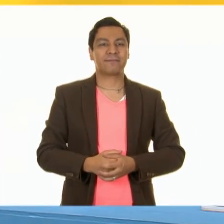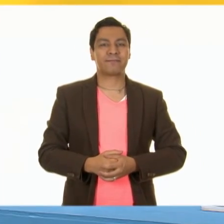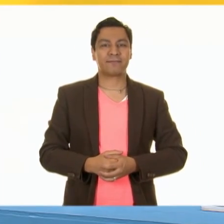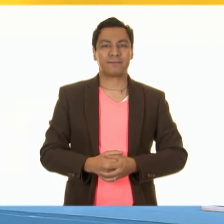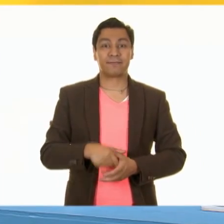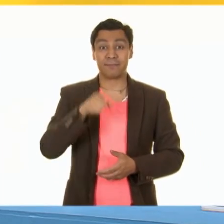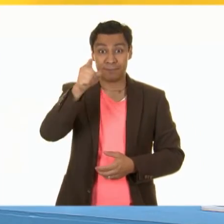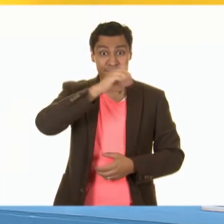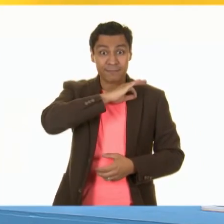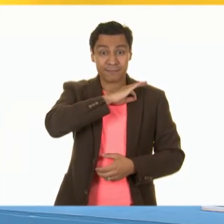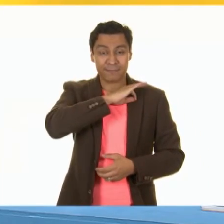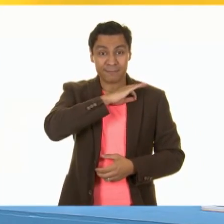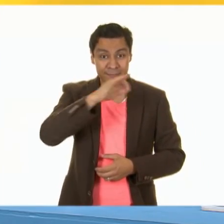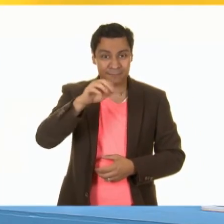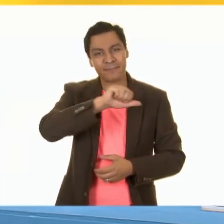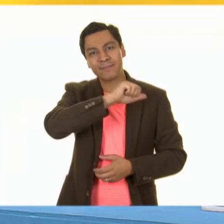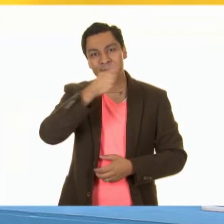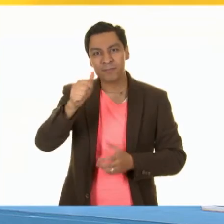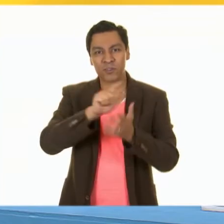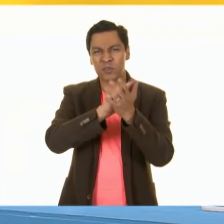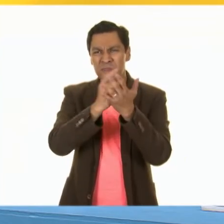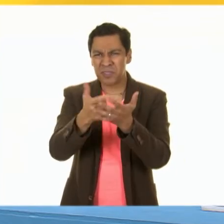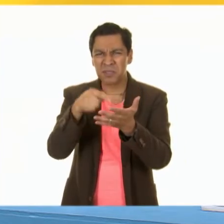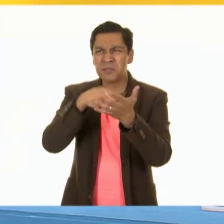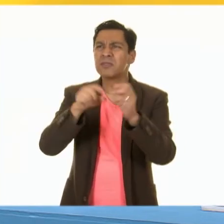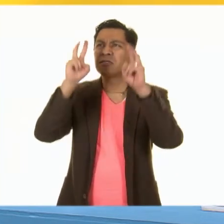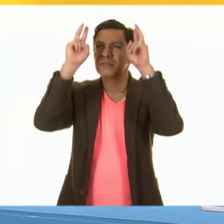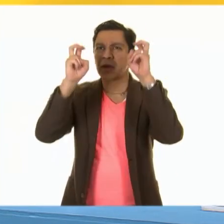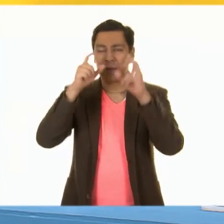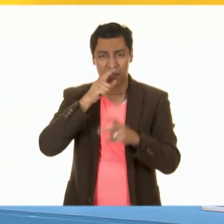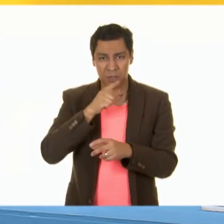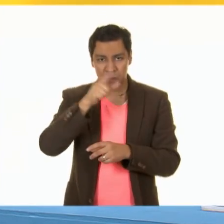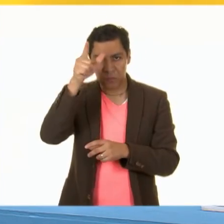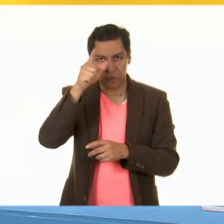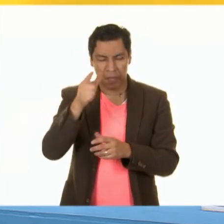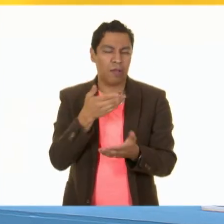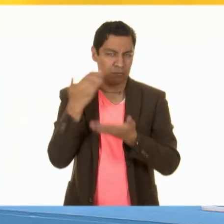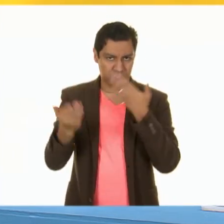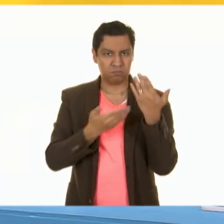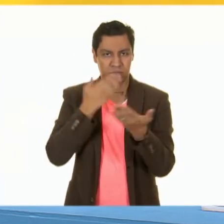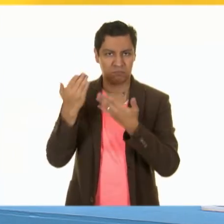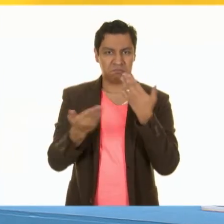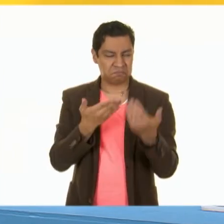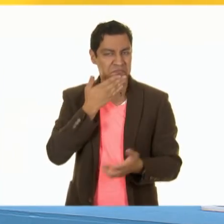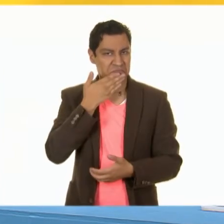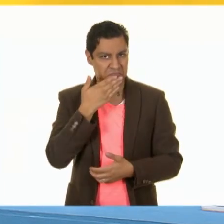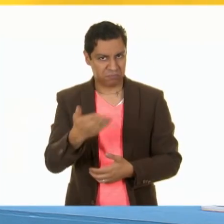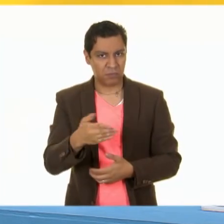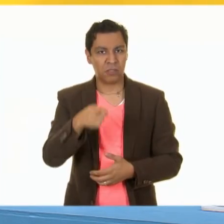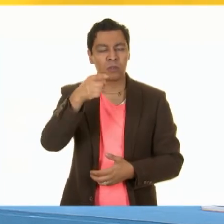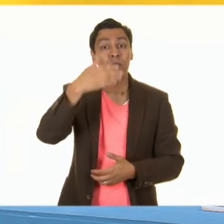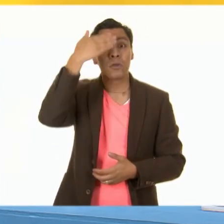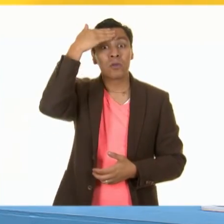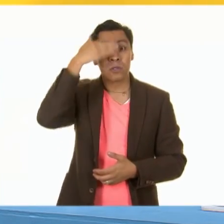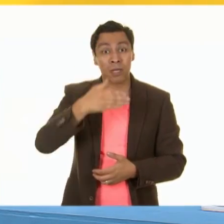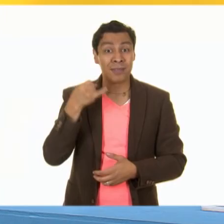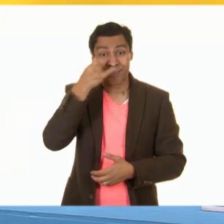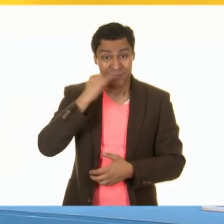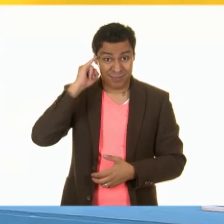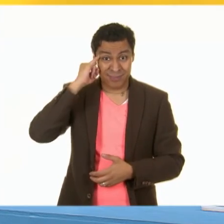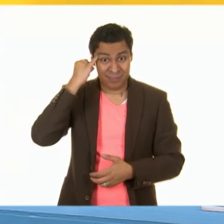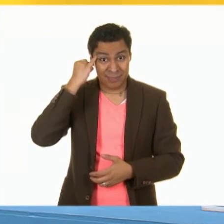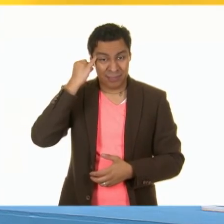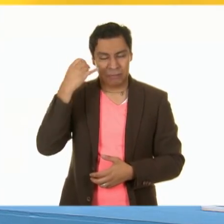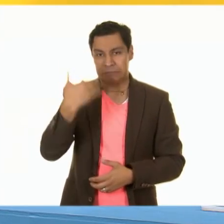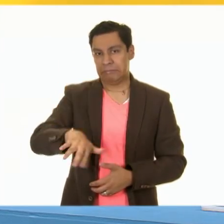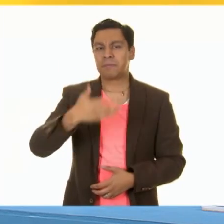Si te es posible, consulta otros libros y comenta el tema de hoy con tu familia. Si tienes la fortuna de hablar una lengua indígena, aprovecha también este